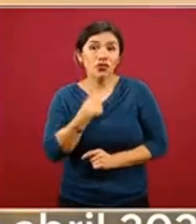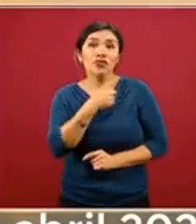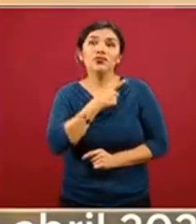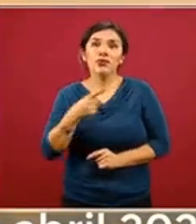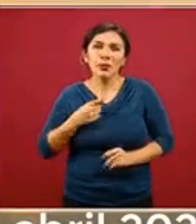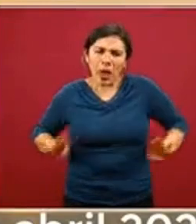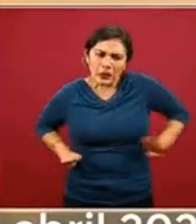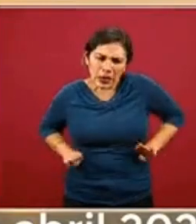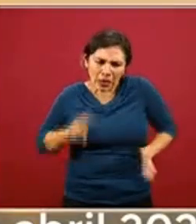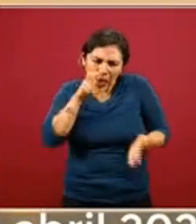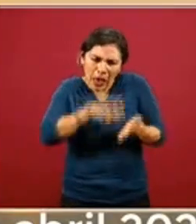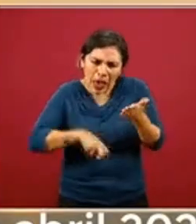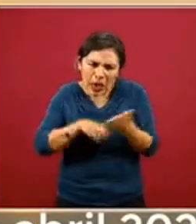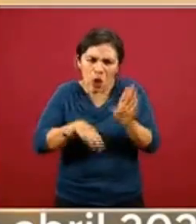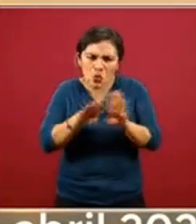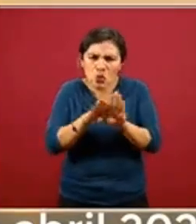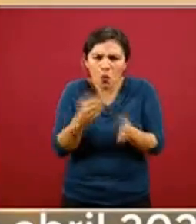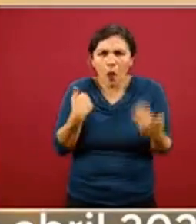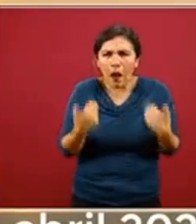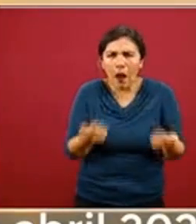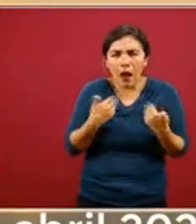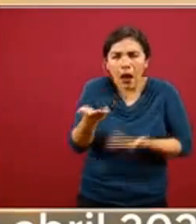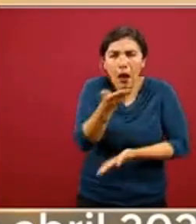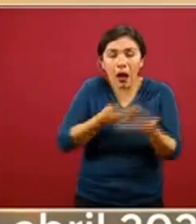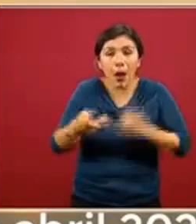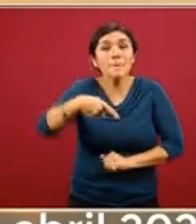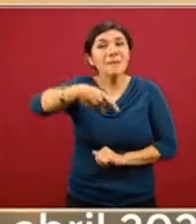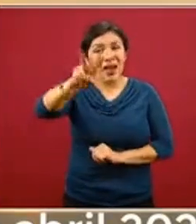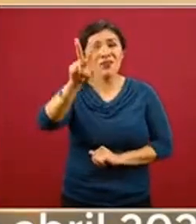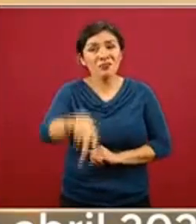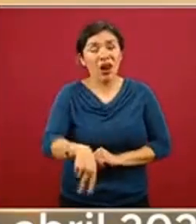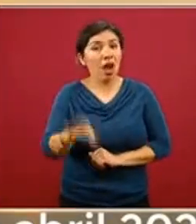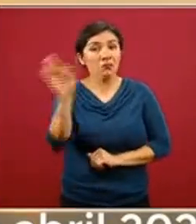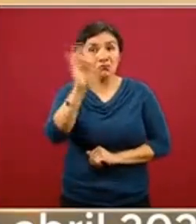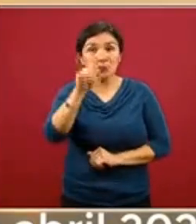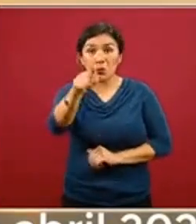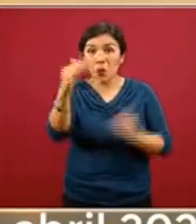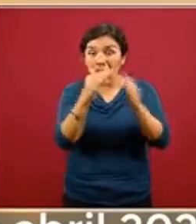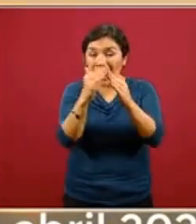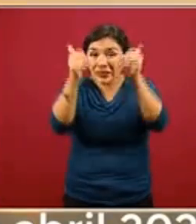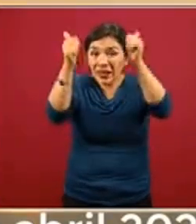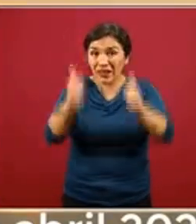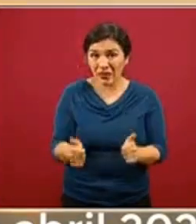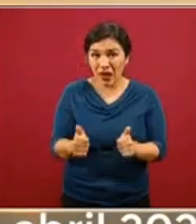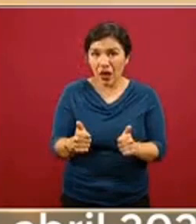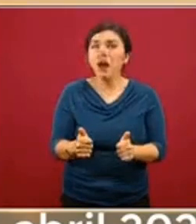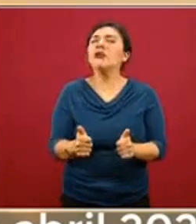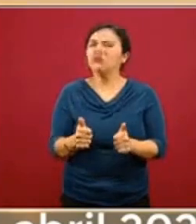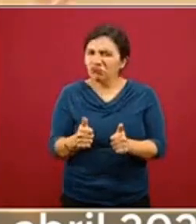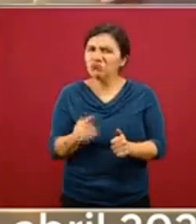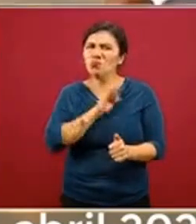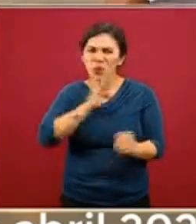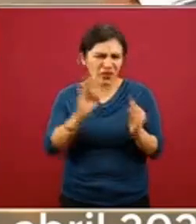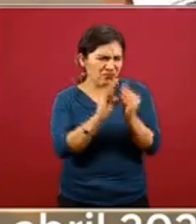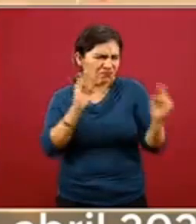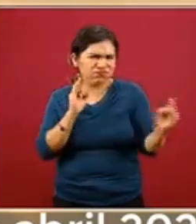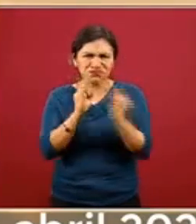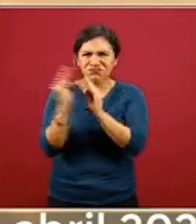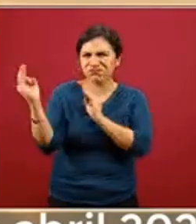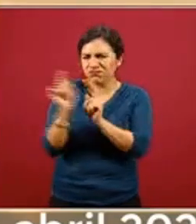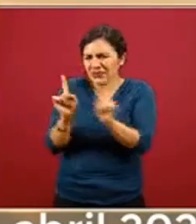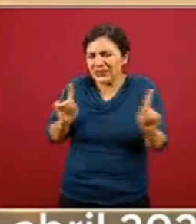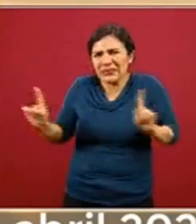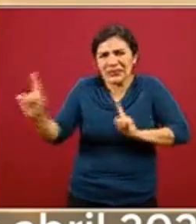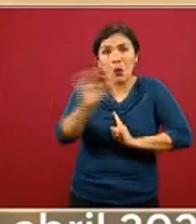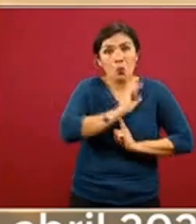que adaptar a estas epidemias. Lo que sí es que si nos quedamos en casa y nos mantenemos a sana distancia